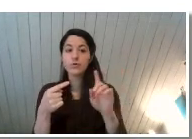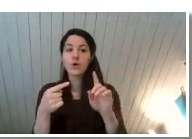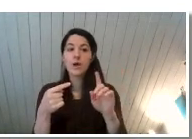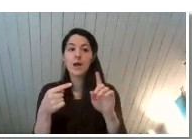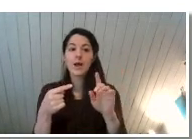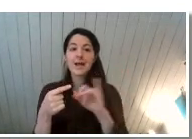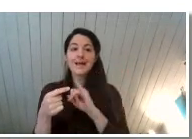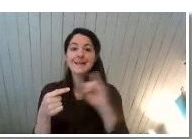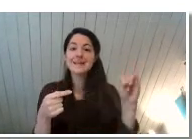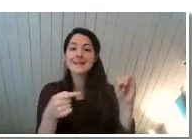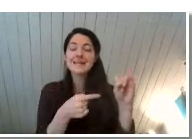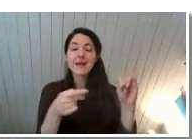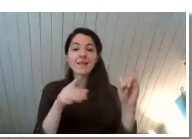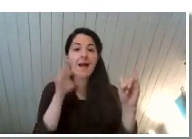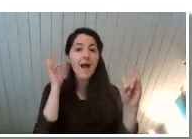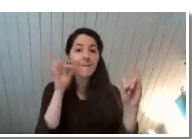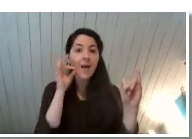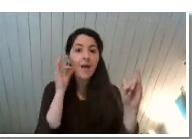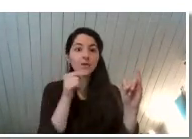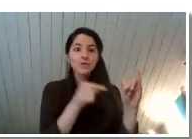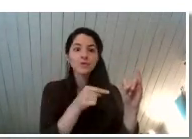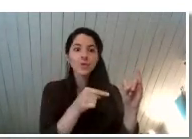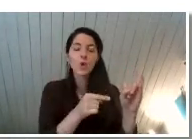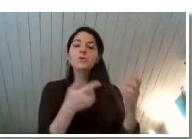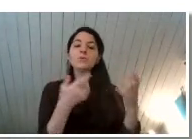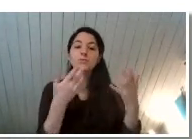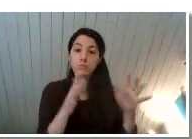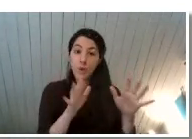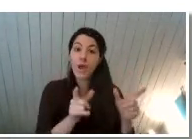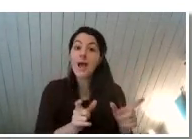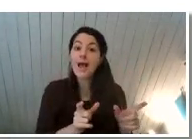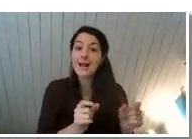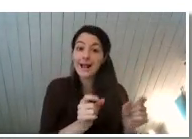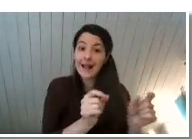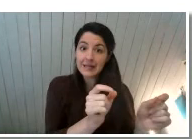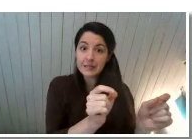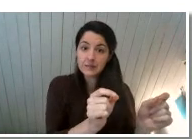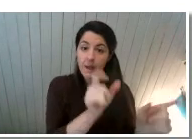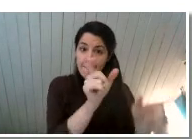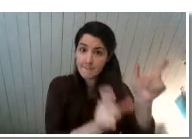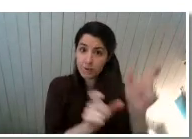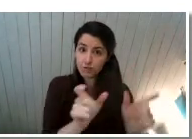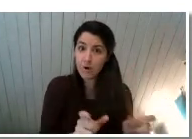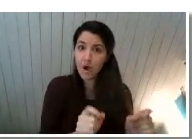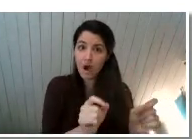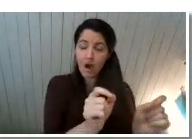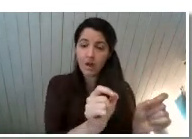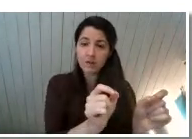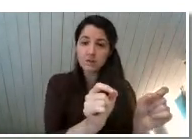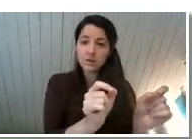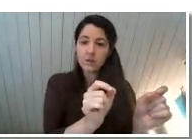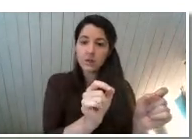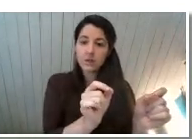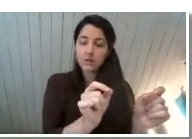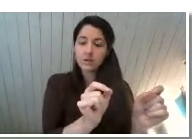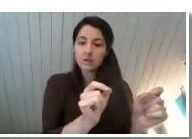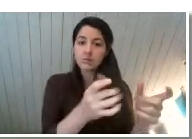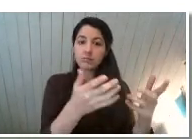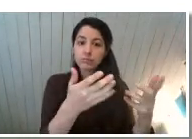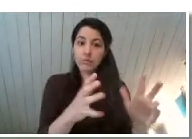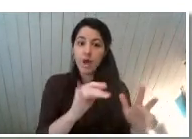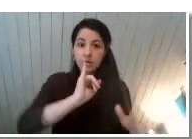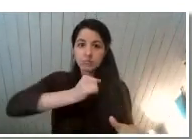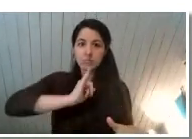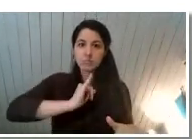es que sí, las personas que tienen cáncer tienen alteraciones de base de su sistema inmunológico, o